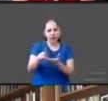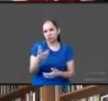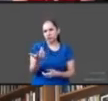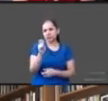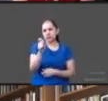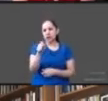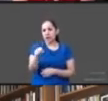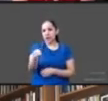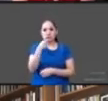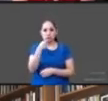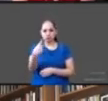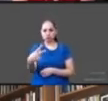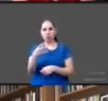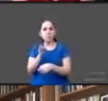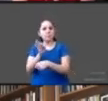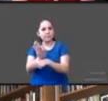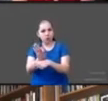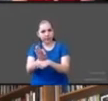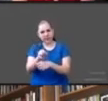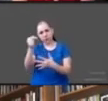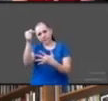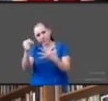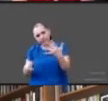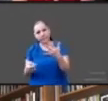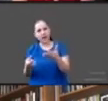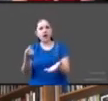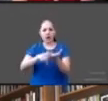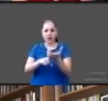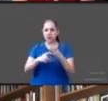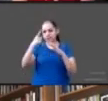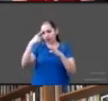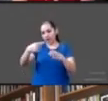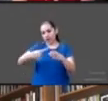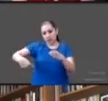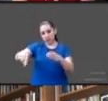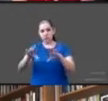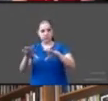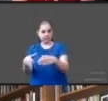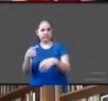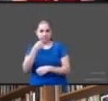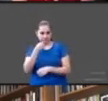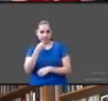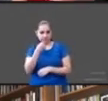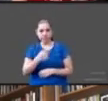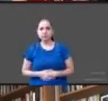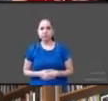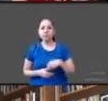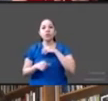niños, niñas y adolescentes. Están en todos los conversatorios en el